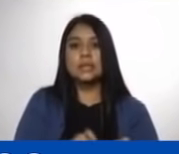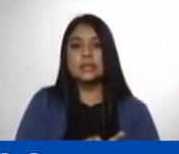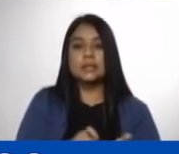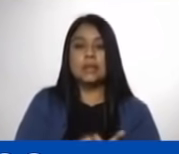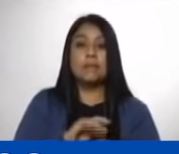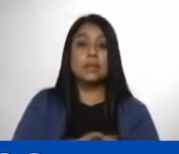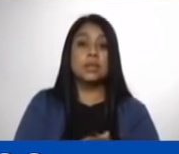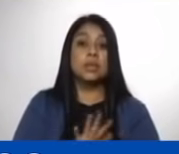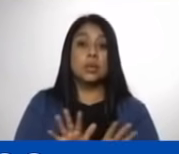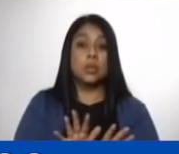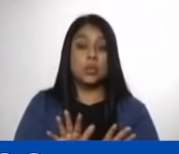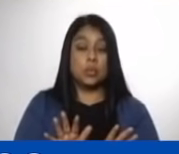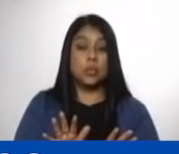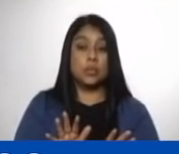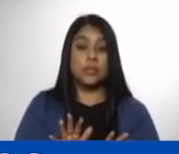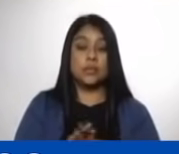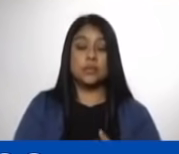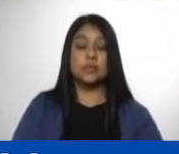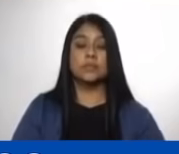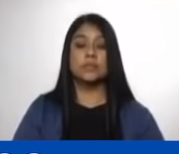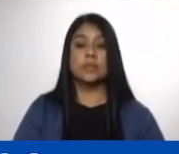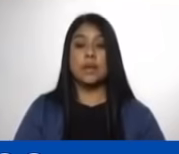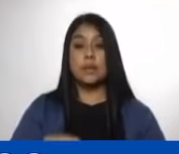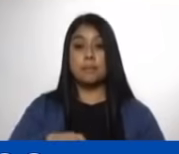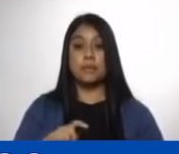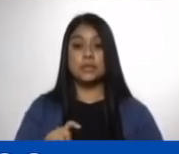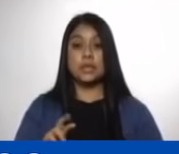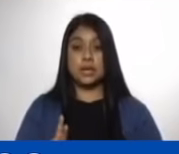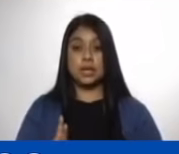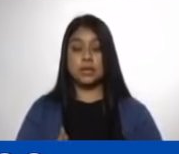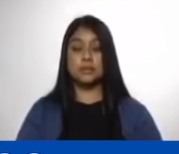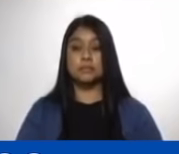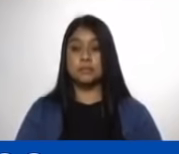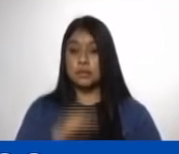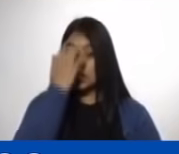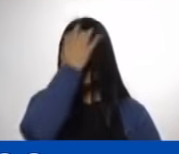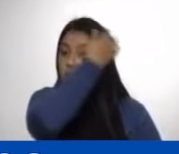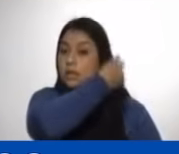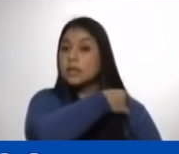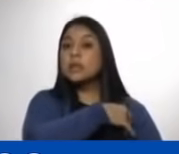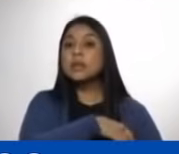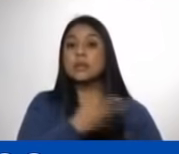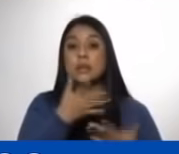de presentar su prueba PCR de COVID-19. Vimos